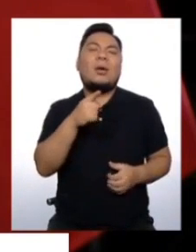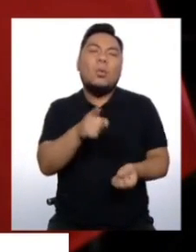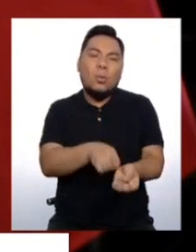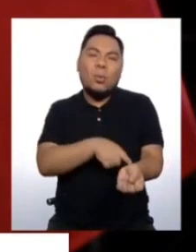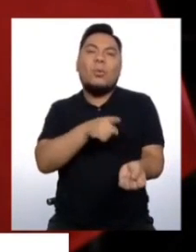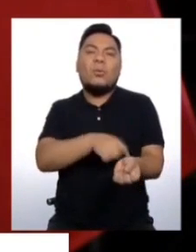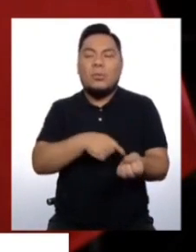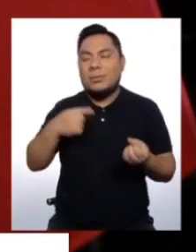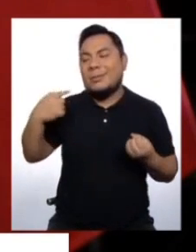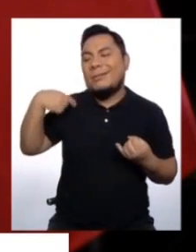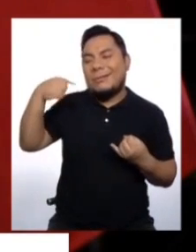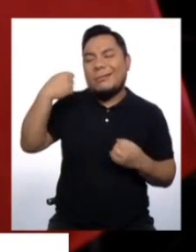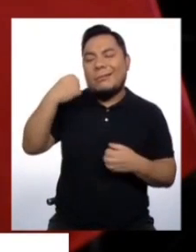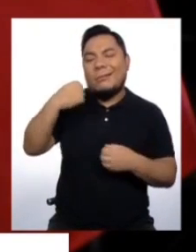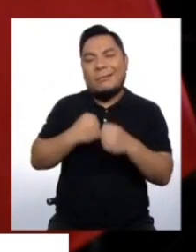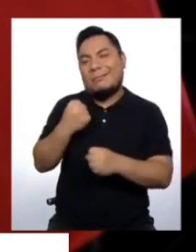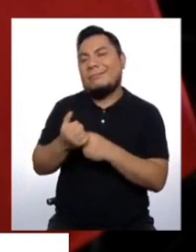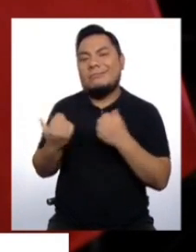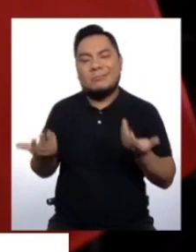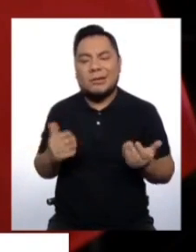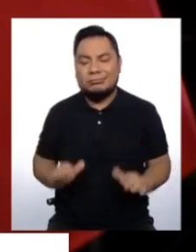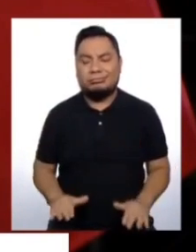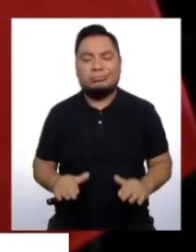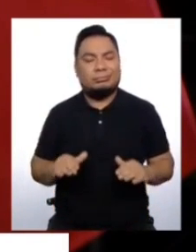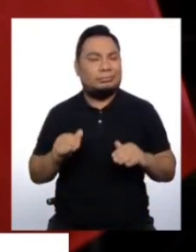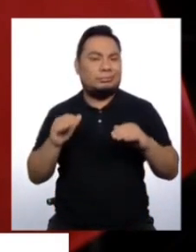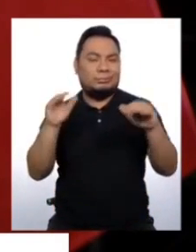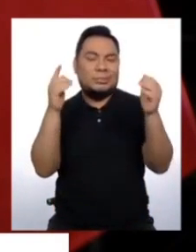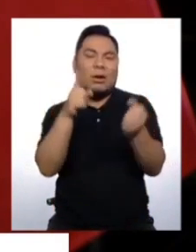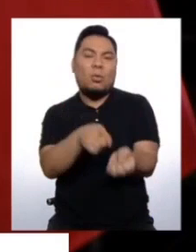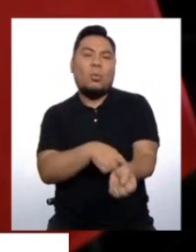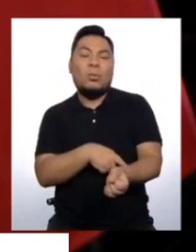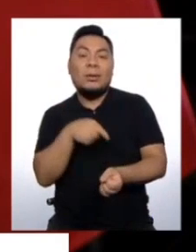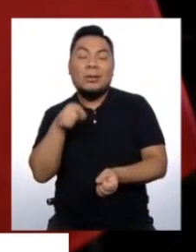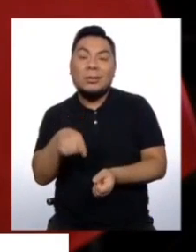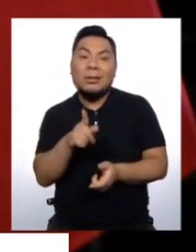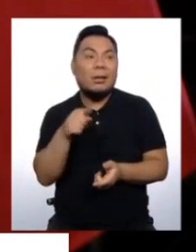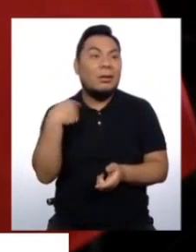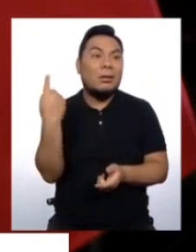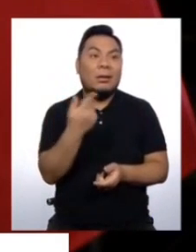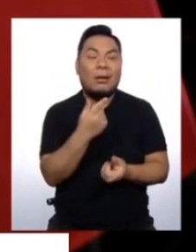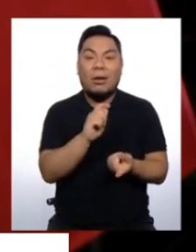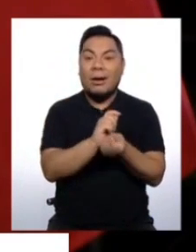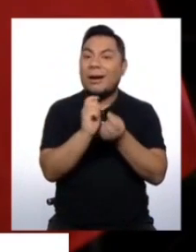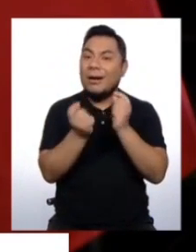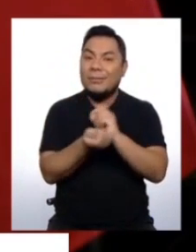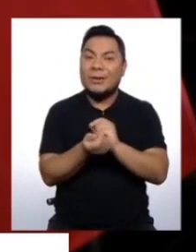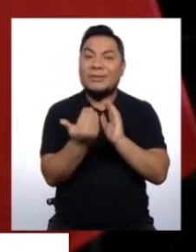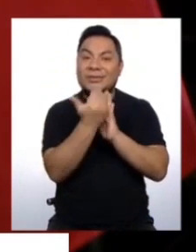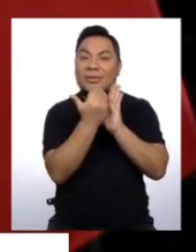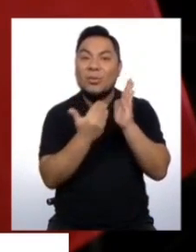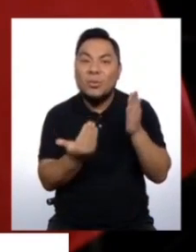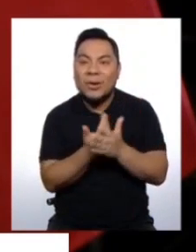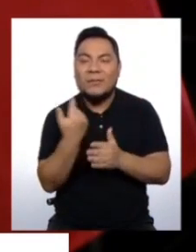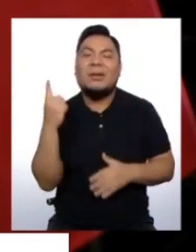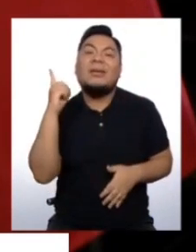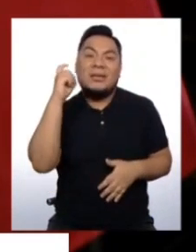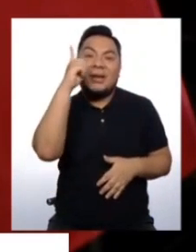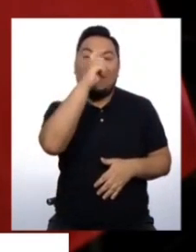tenido desde cuando nacimos y que en nuestro